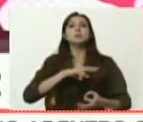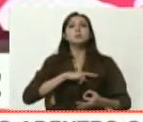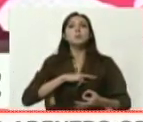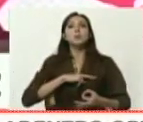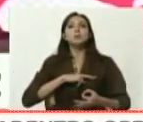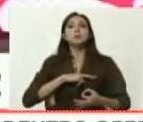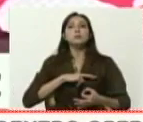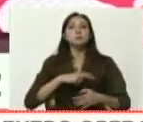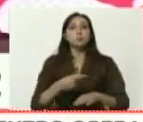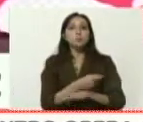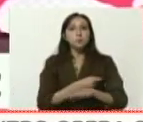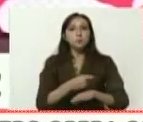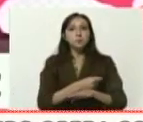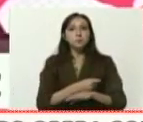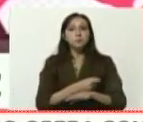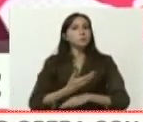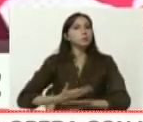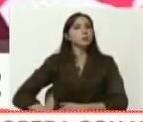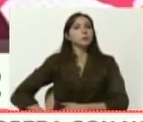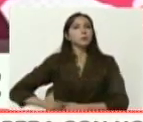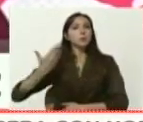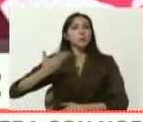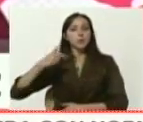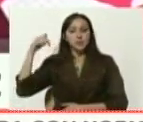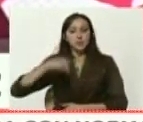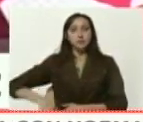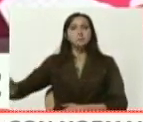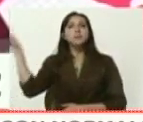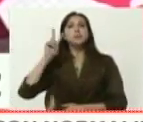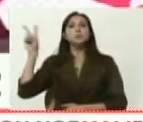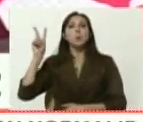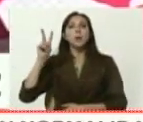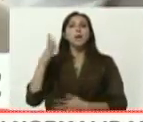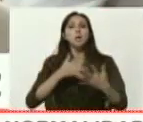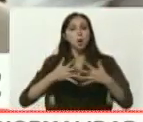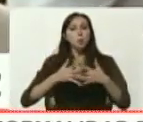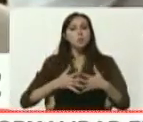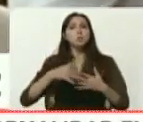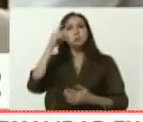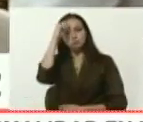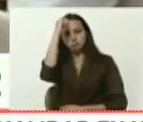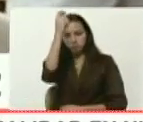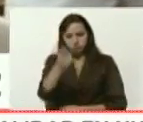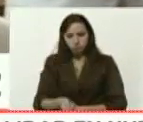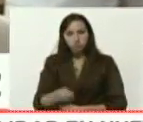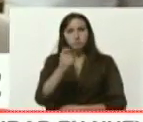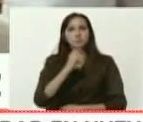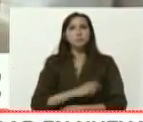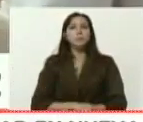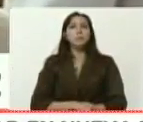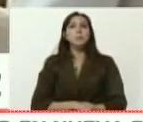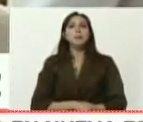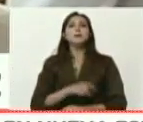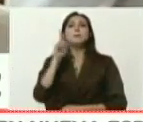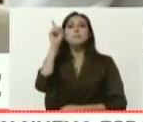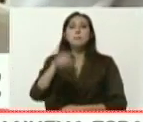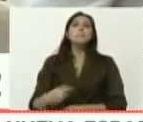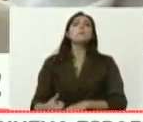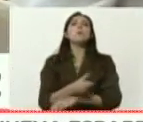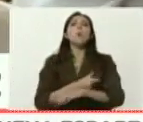Unidos aquí en Venezuela, y que conozca que aquí en Venezuela que hay un Estado y un gobierno